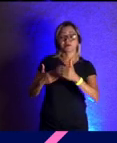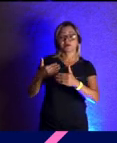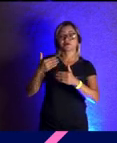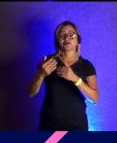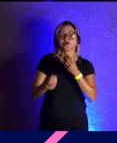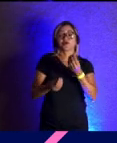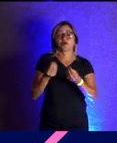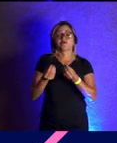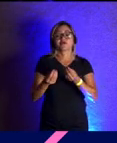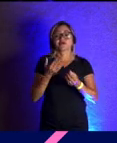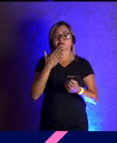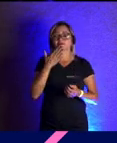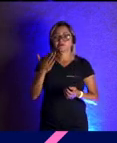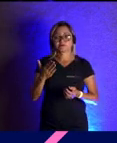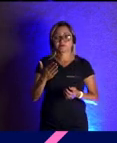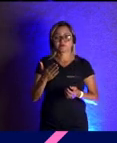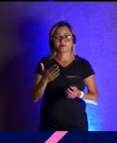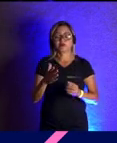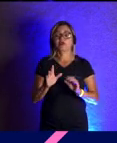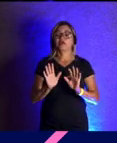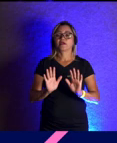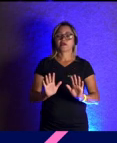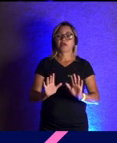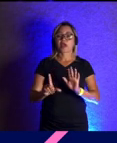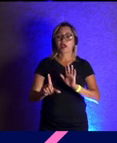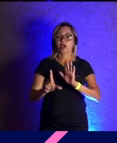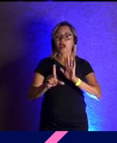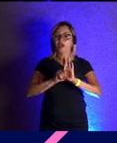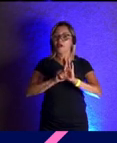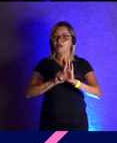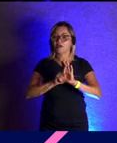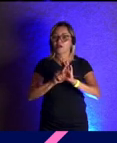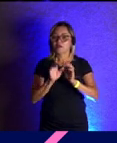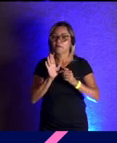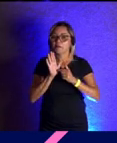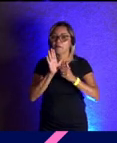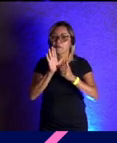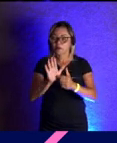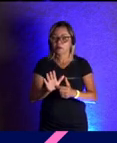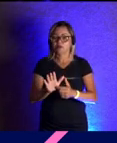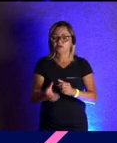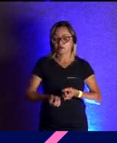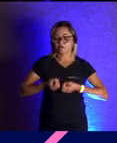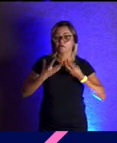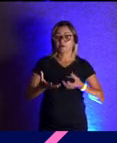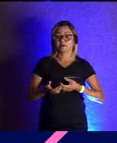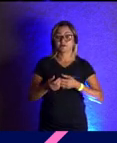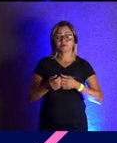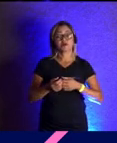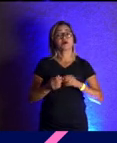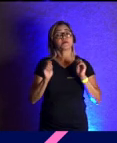pública, y probablemente es información relacionada con la autorización de derechos humanos y todo lo que podemos hacer.